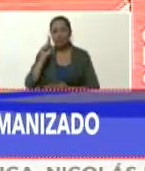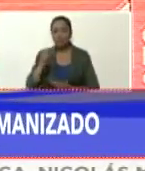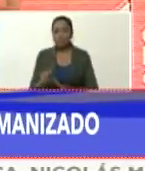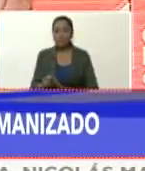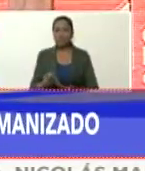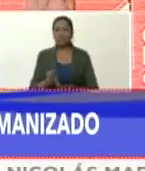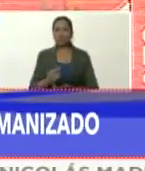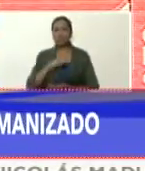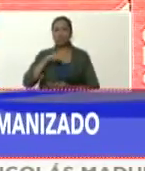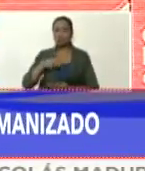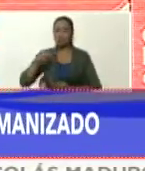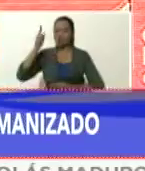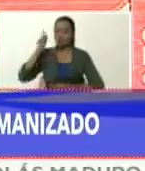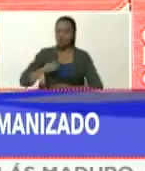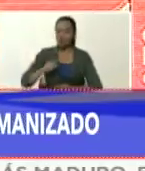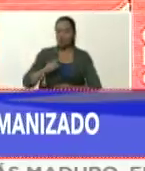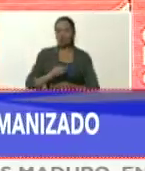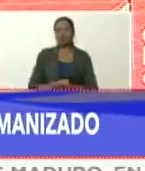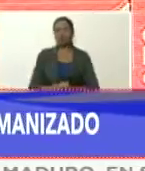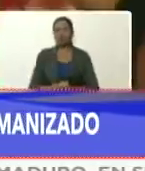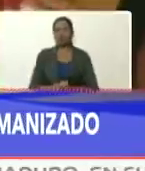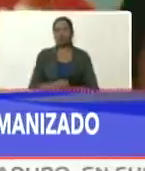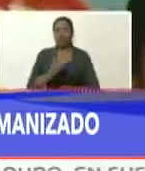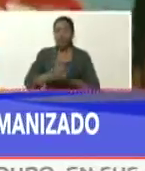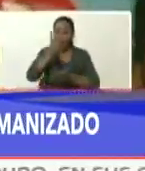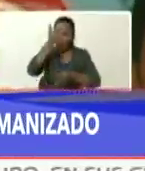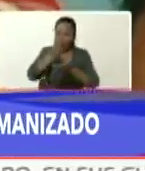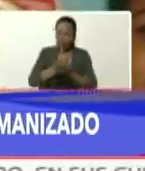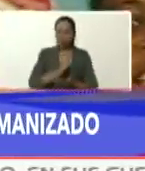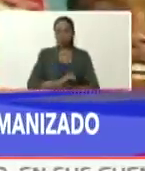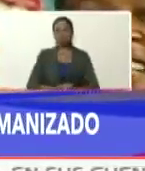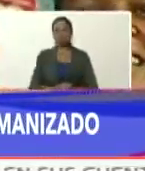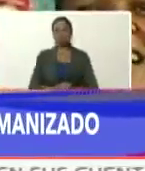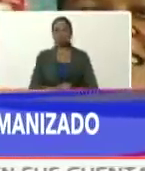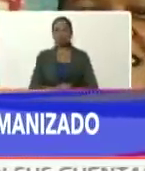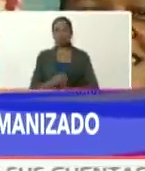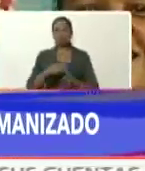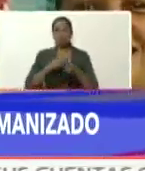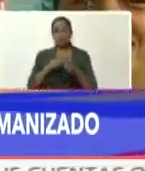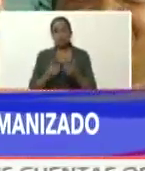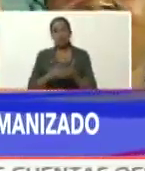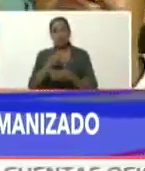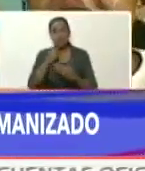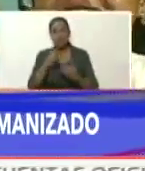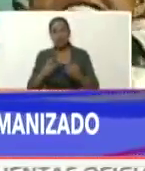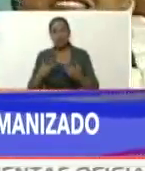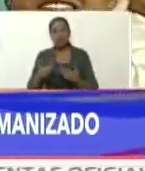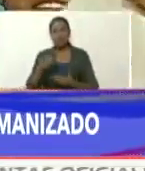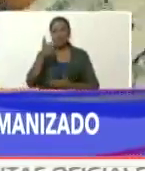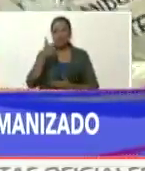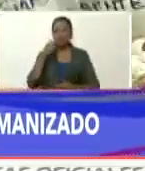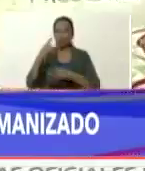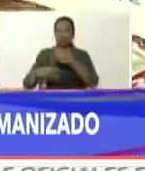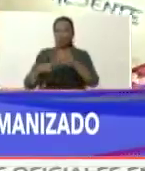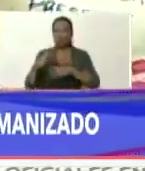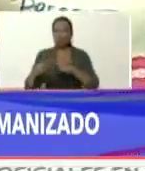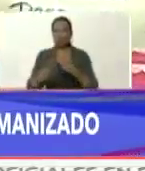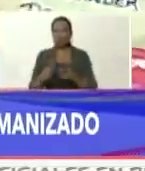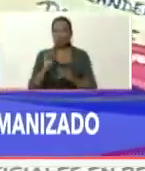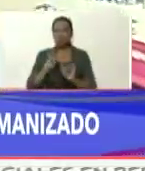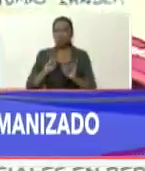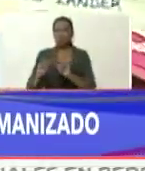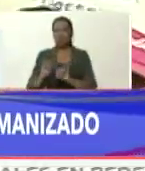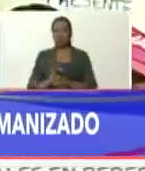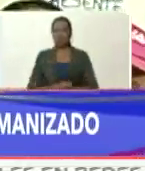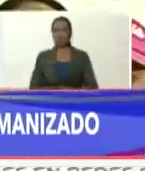y que vamos a tener. Amén, así sea. Bueno, doctora Asia Villegas, ¿qué más nos queda por aquí en este proceso, en esta ruta, por